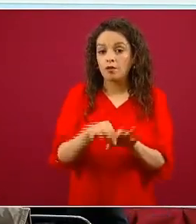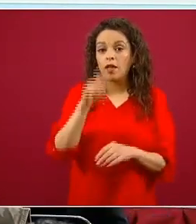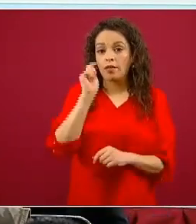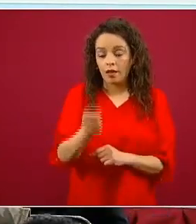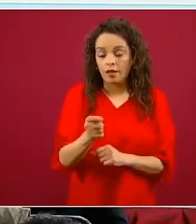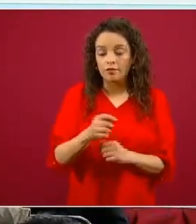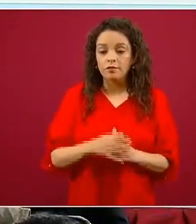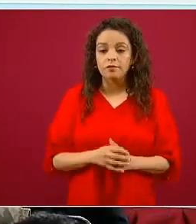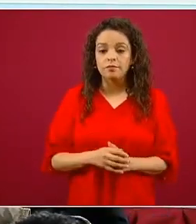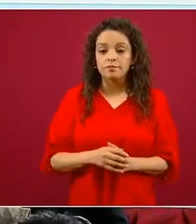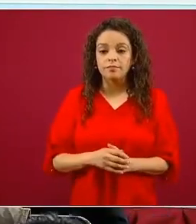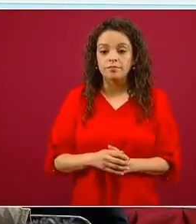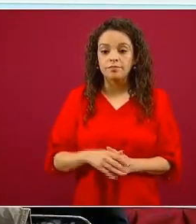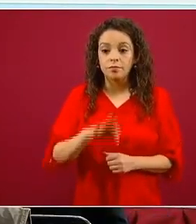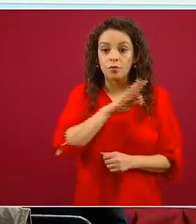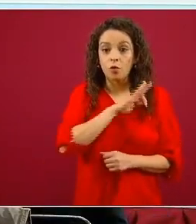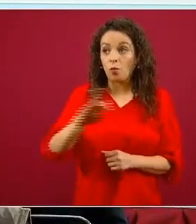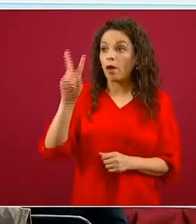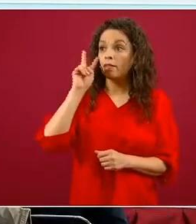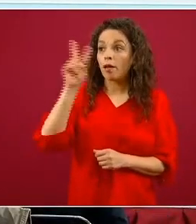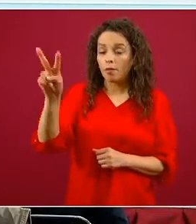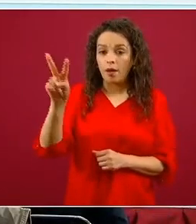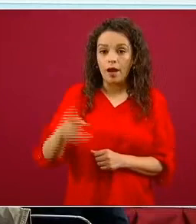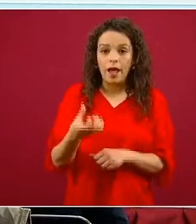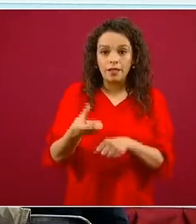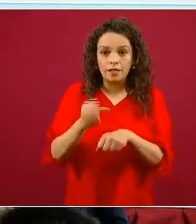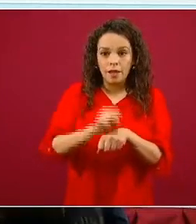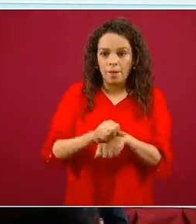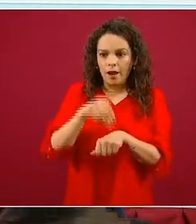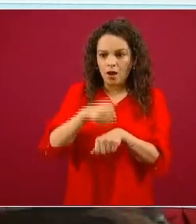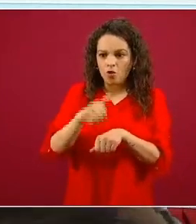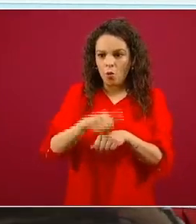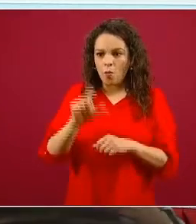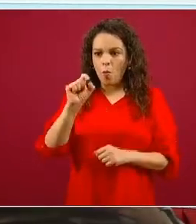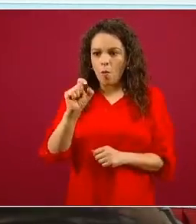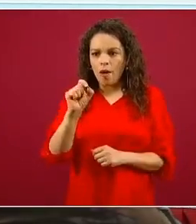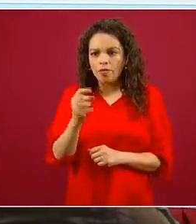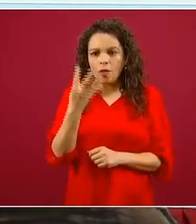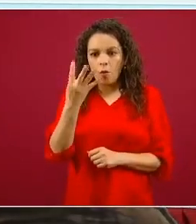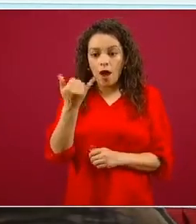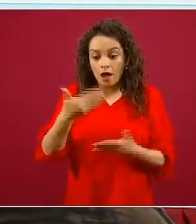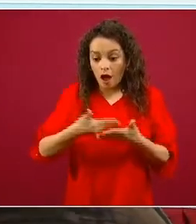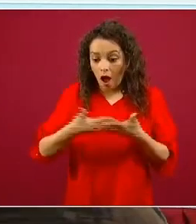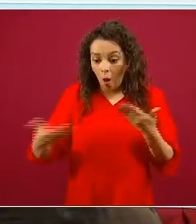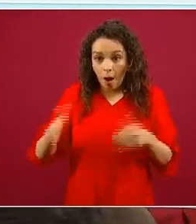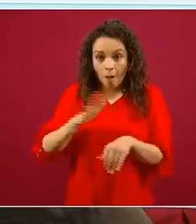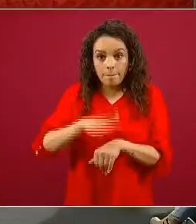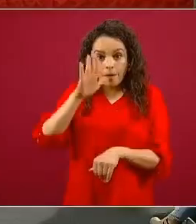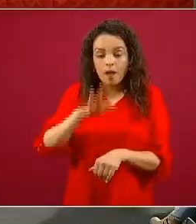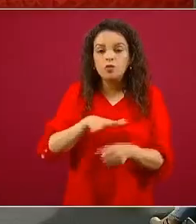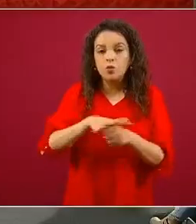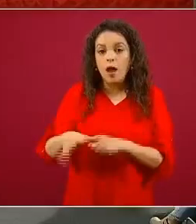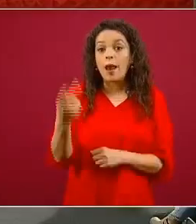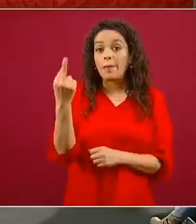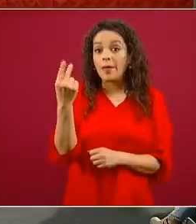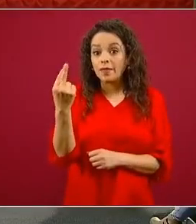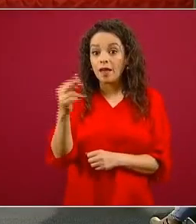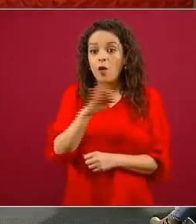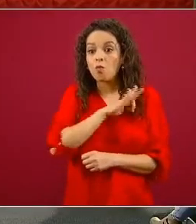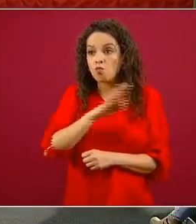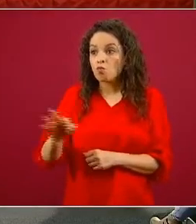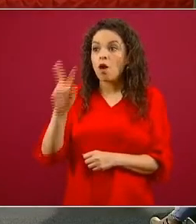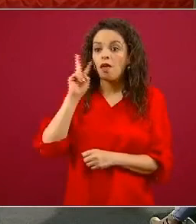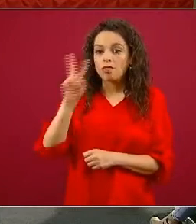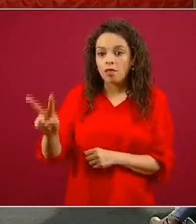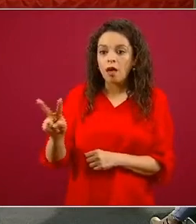lógicamente alentador, podemos ver que ya desde la semana 24 y más ahora en la 25 empezamos a ver una